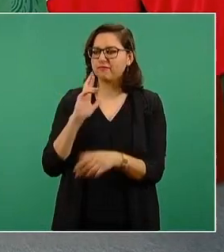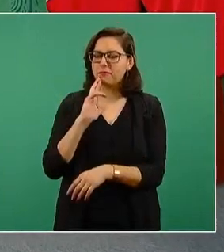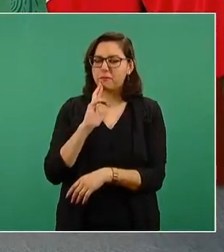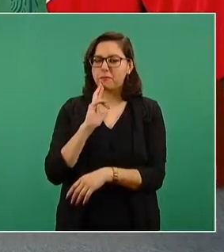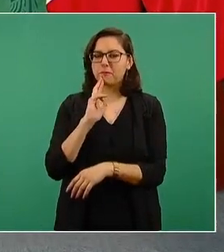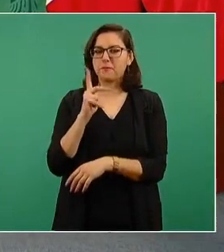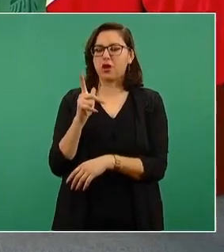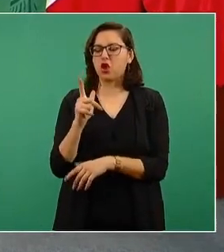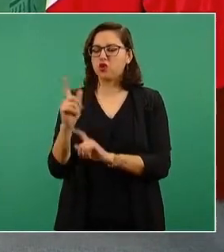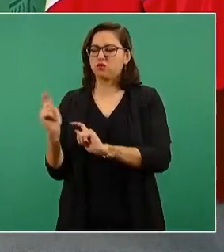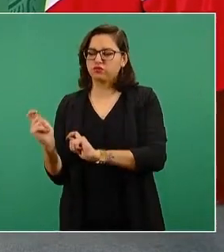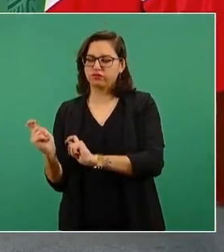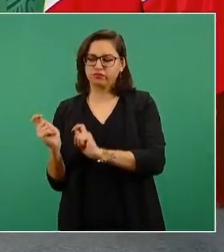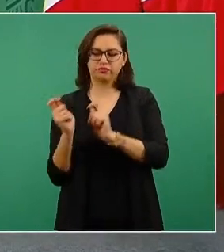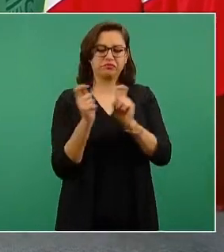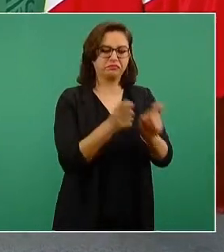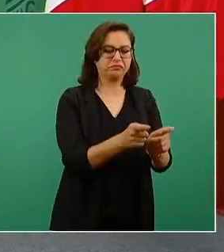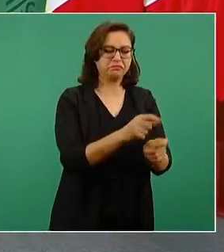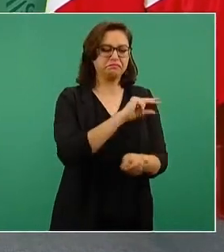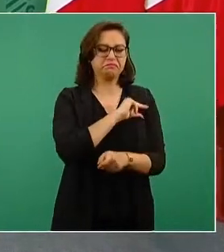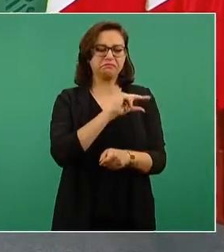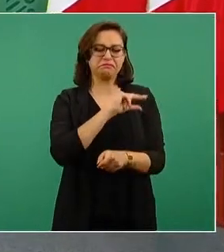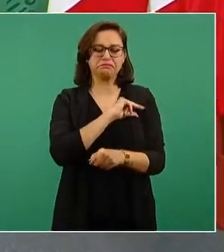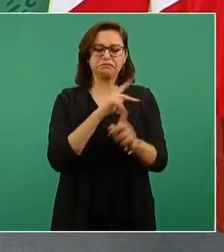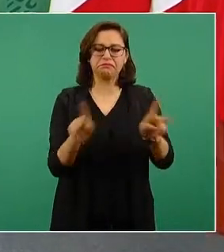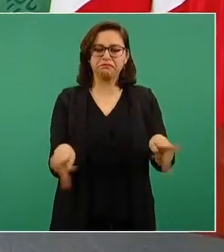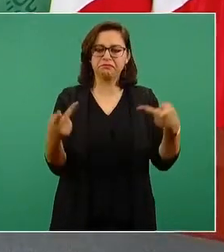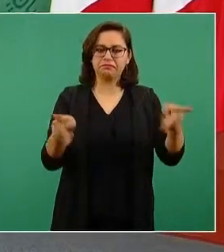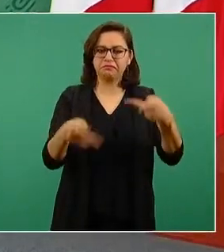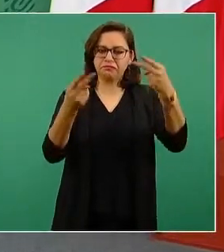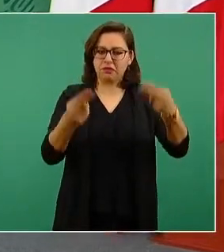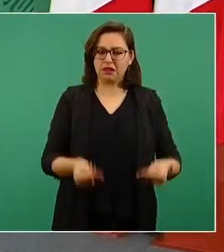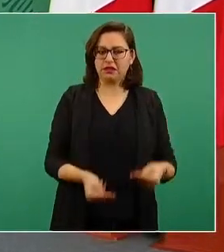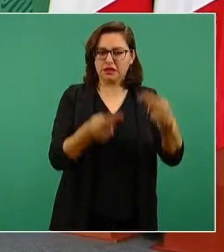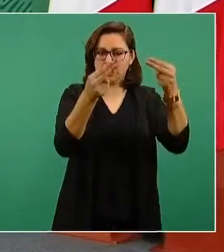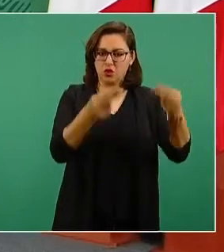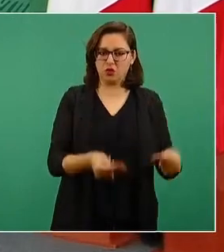pusieran en el mercado como mercancías